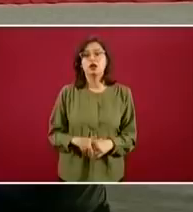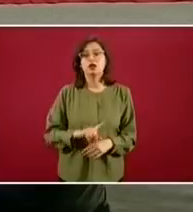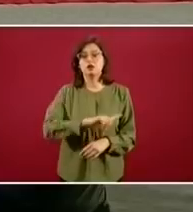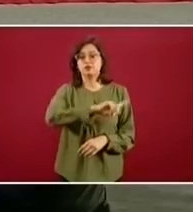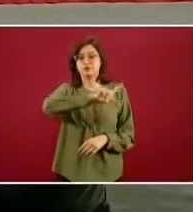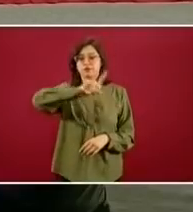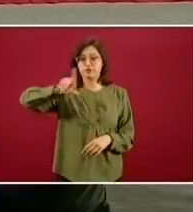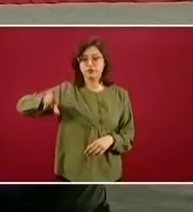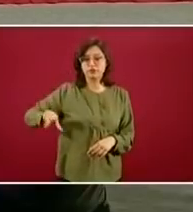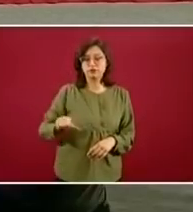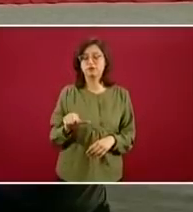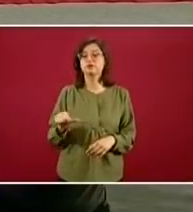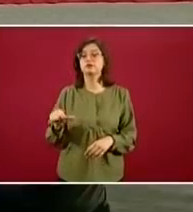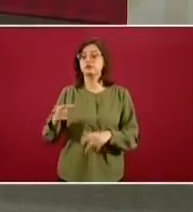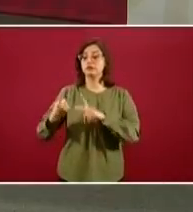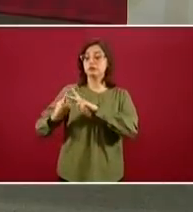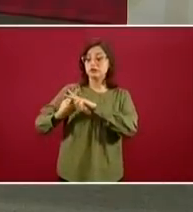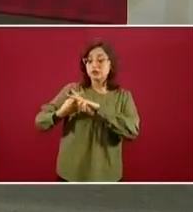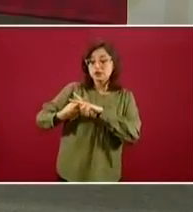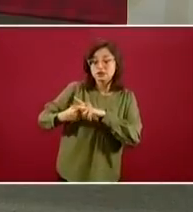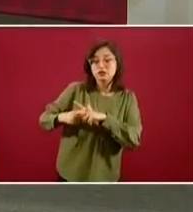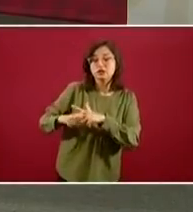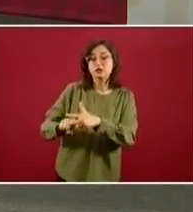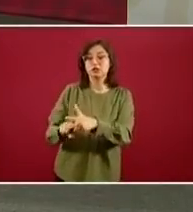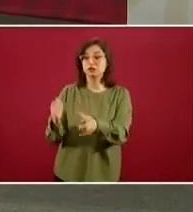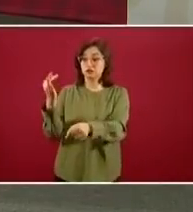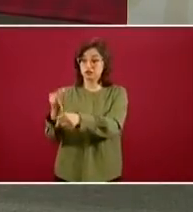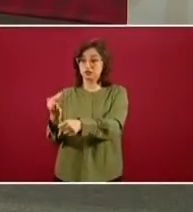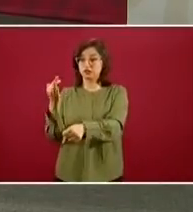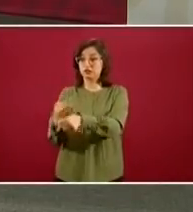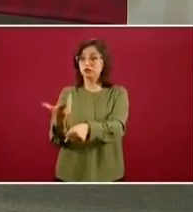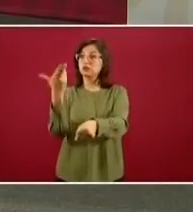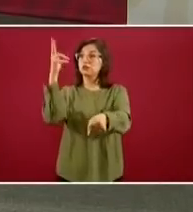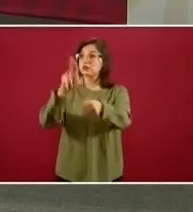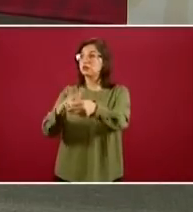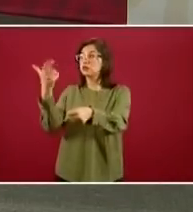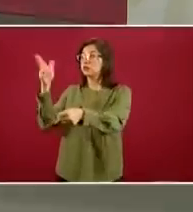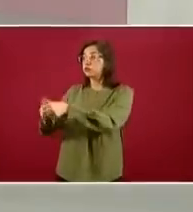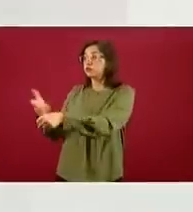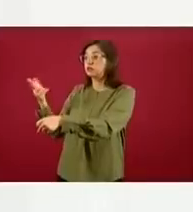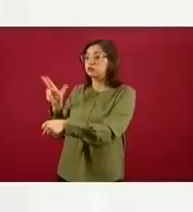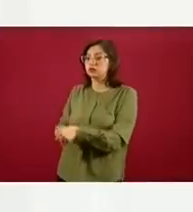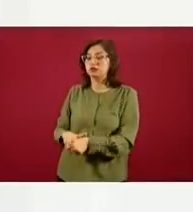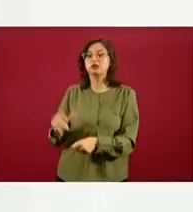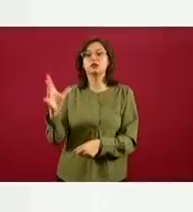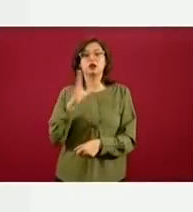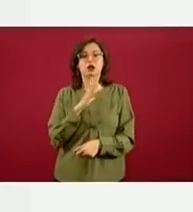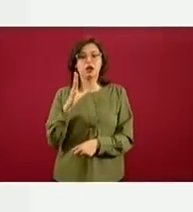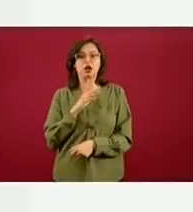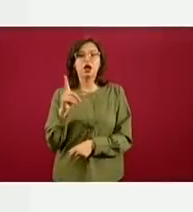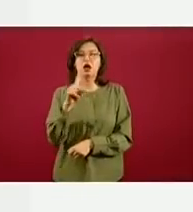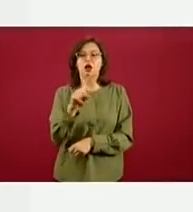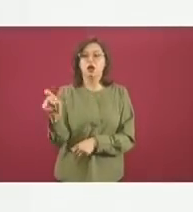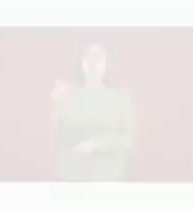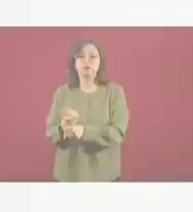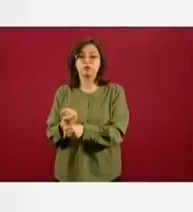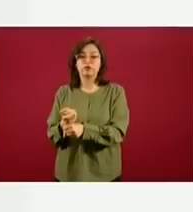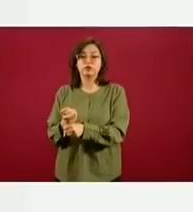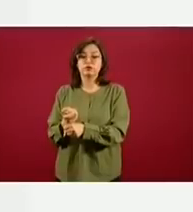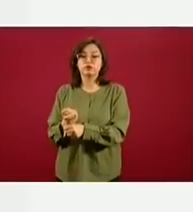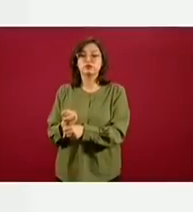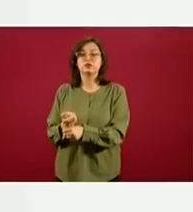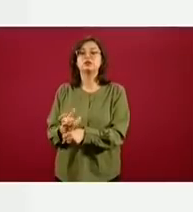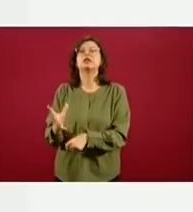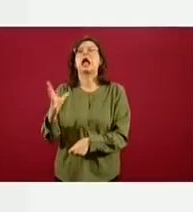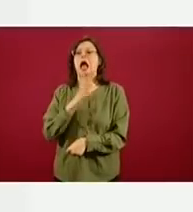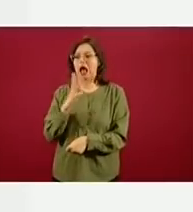que hemos llamado fase 1, lo que se cuenta en este momento son esas 117 camas. Tenemos